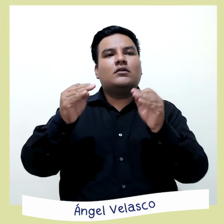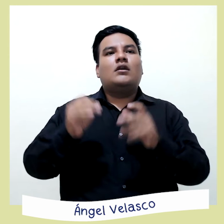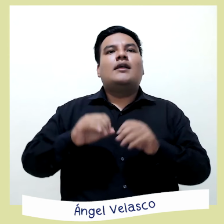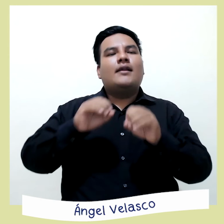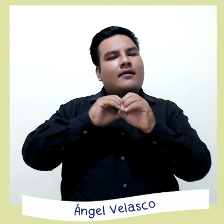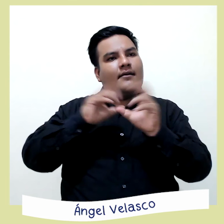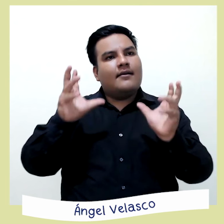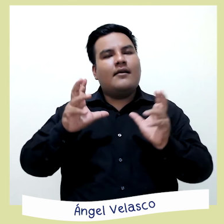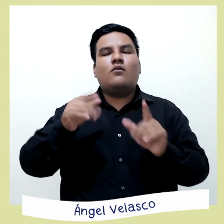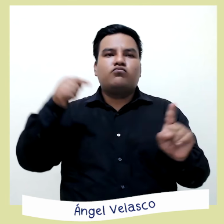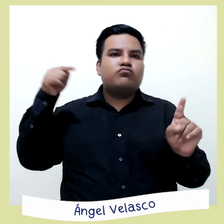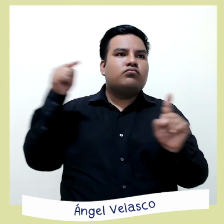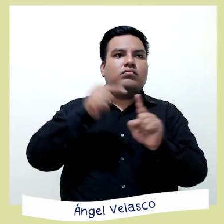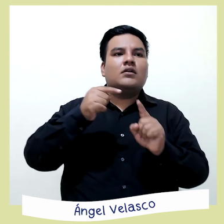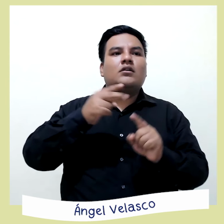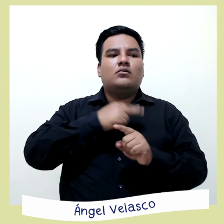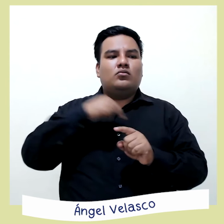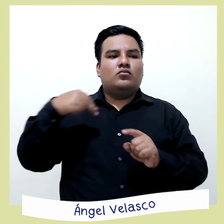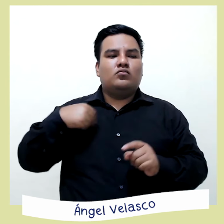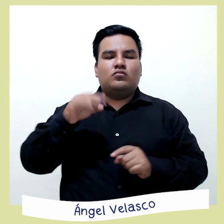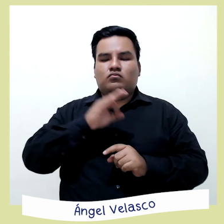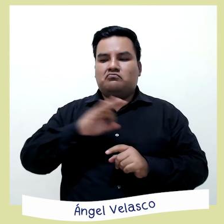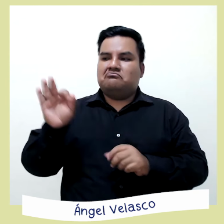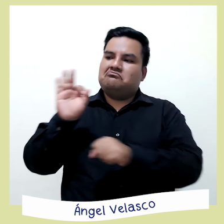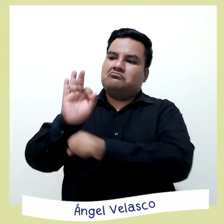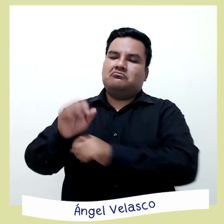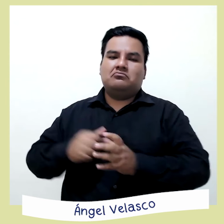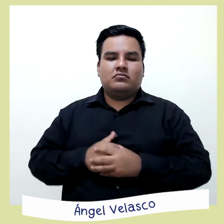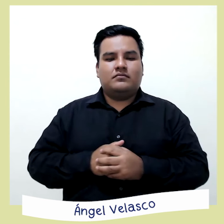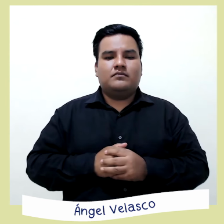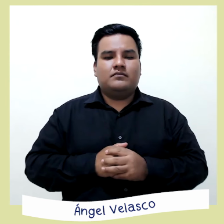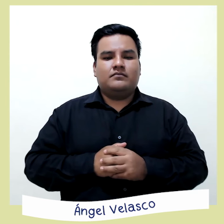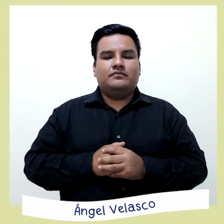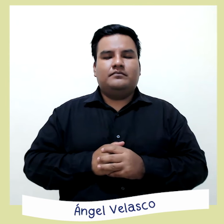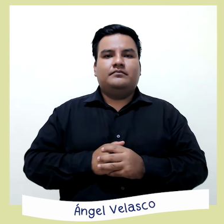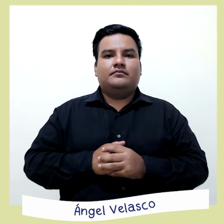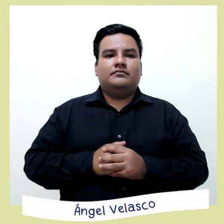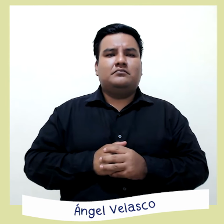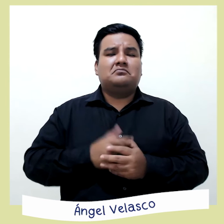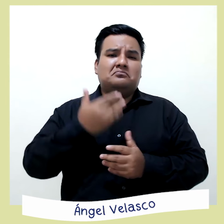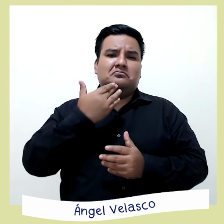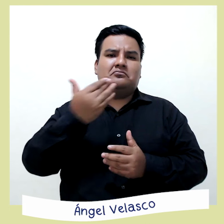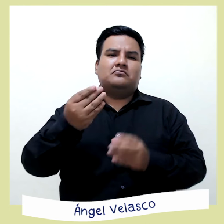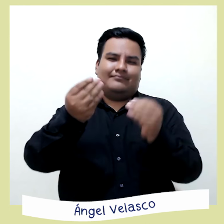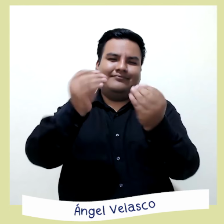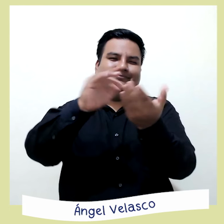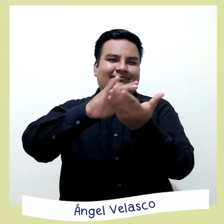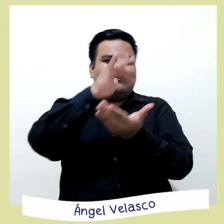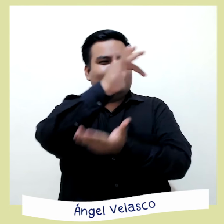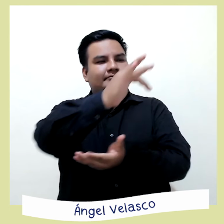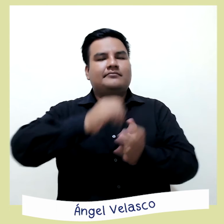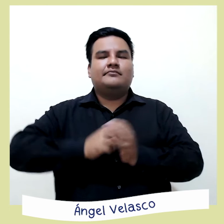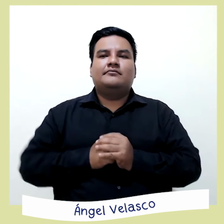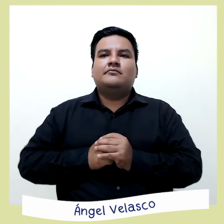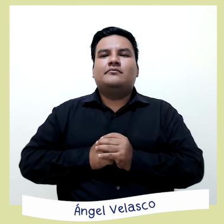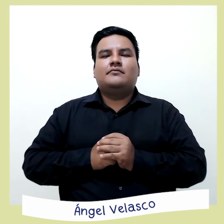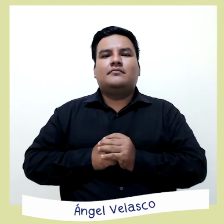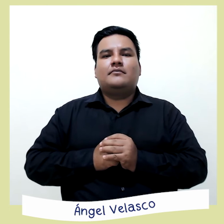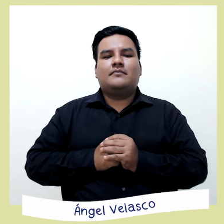importante y la inclusión tiene que ser a partir de testimonios reales y concretos de que somos gente viva.